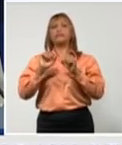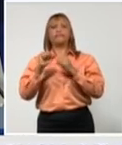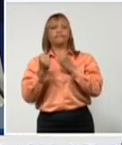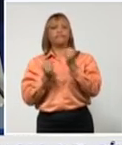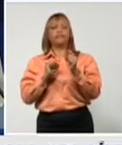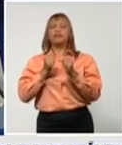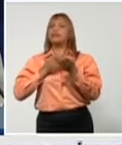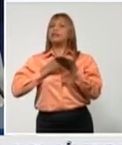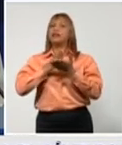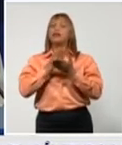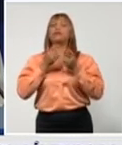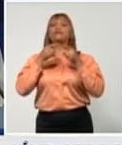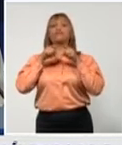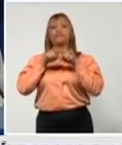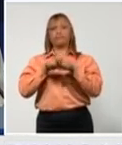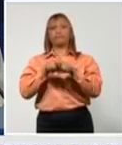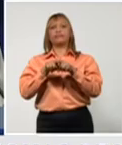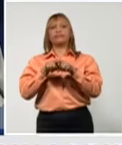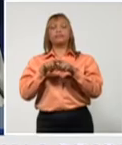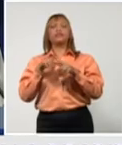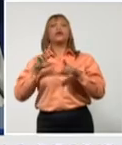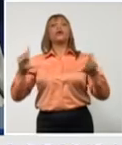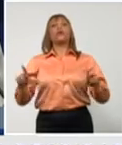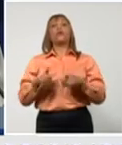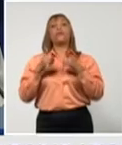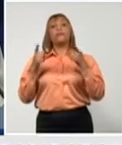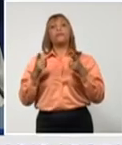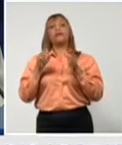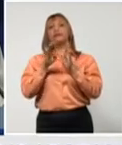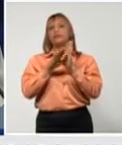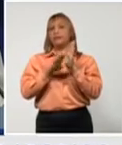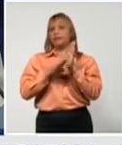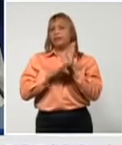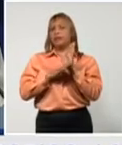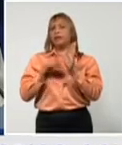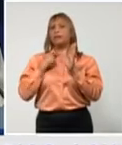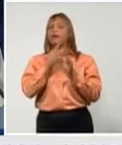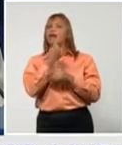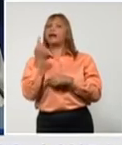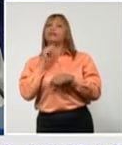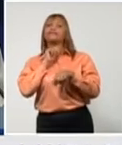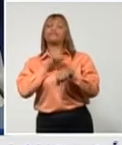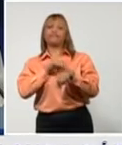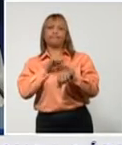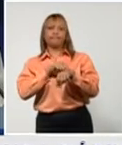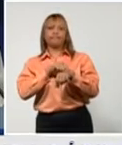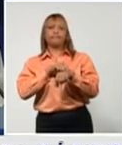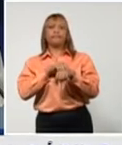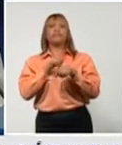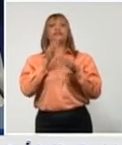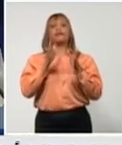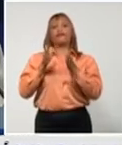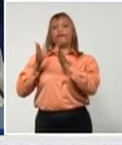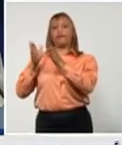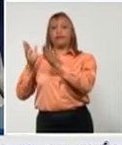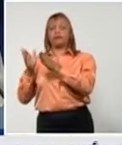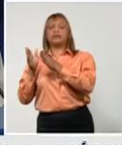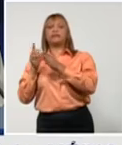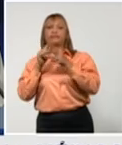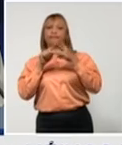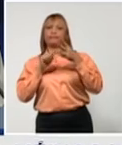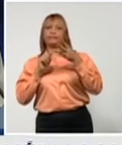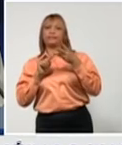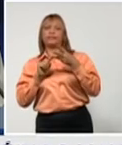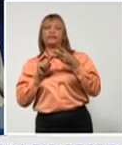mantenemos unidos, cumpliendo las medidas apropiadas para cada momento, para cada fase, y que creo que la